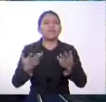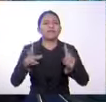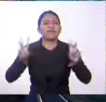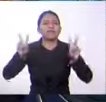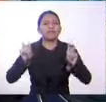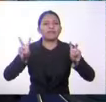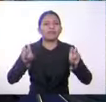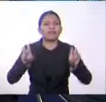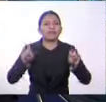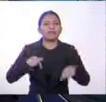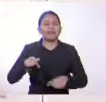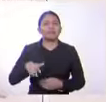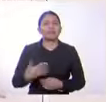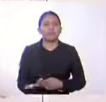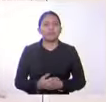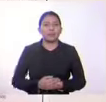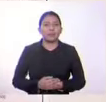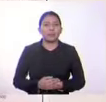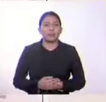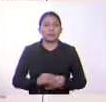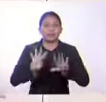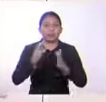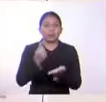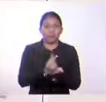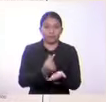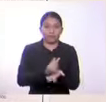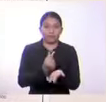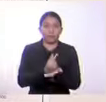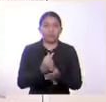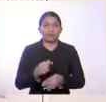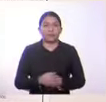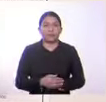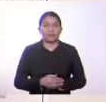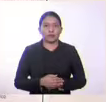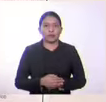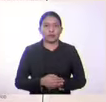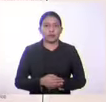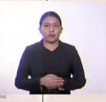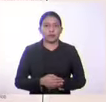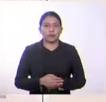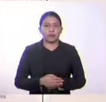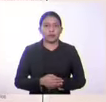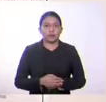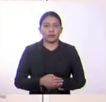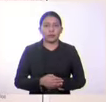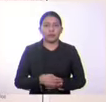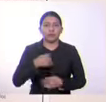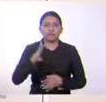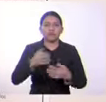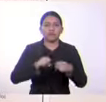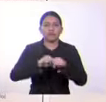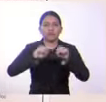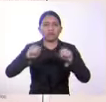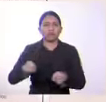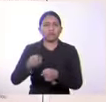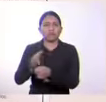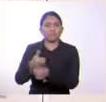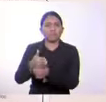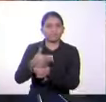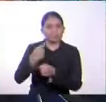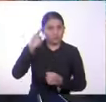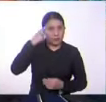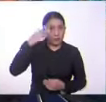estar conociendo? Noveno grado, vamos a hablar en esta oportunidad del sistema de partidos políticos. El